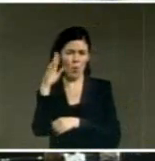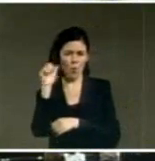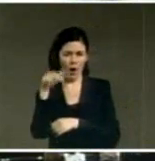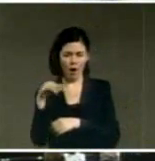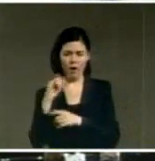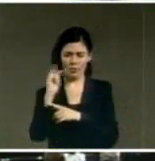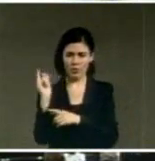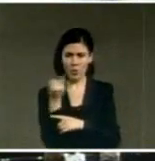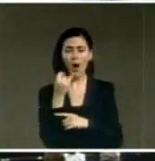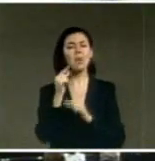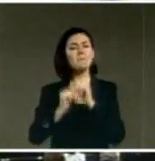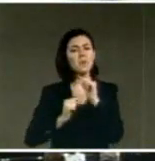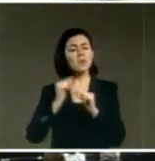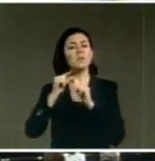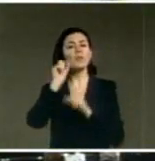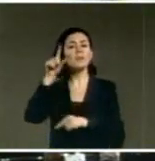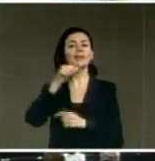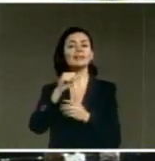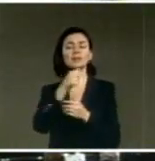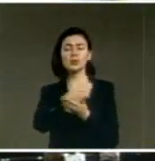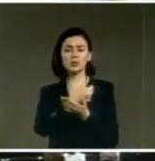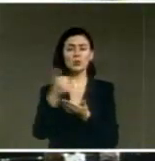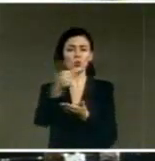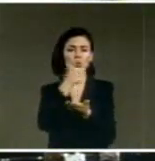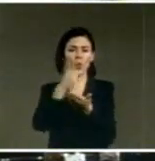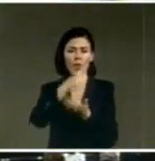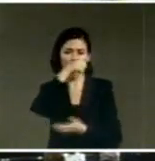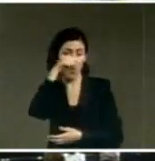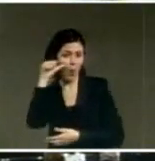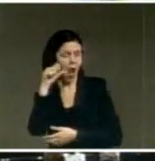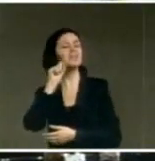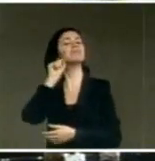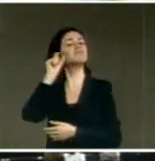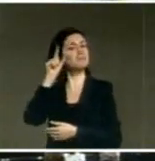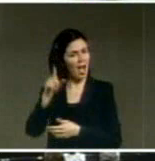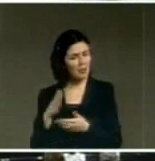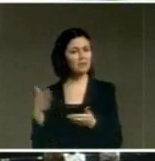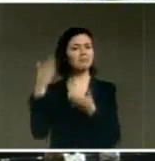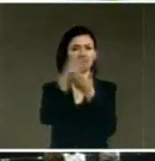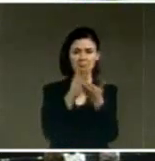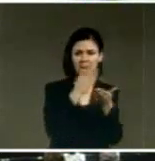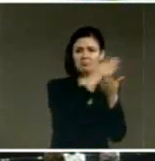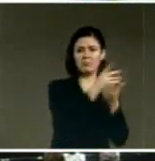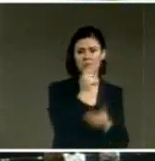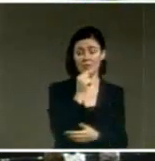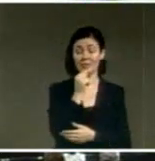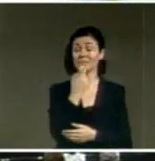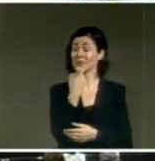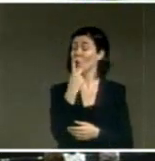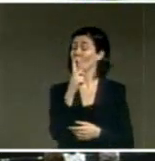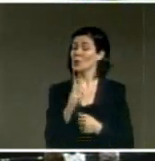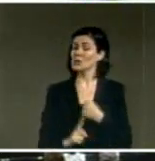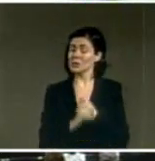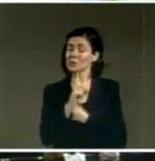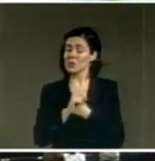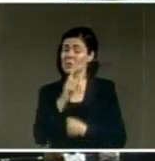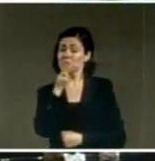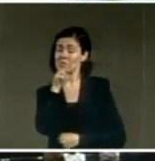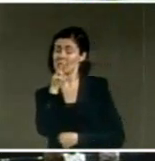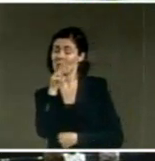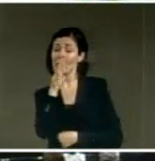Juárez. Lo que más nos preocupa es que los criminales se meten con la gente. Se meten con la gente